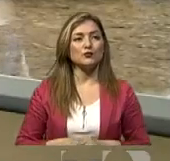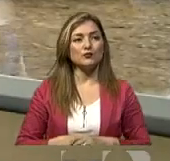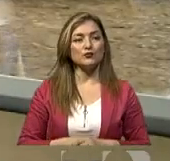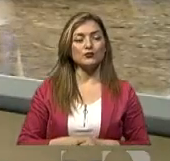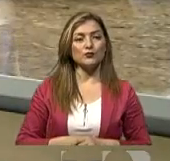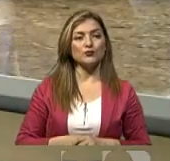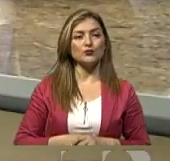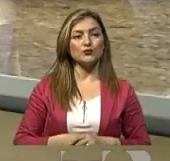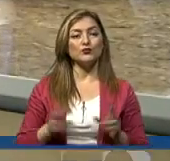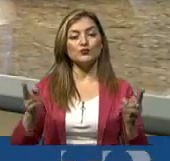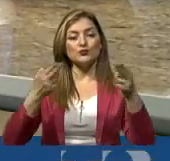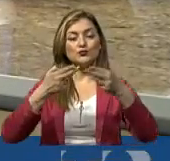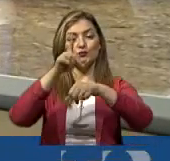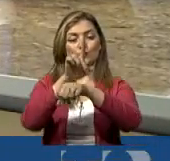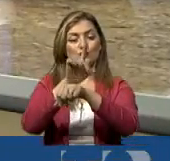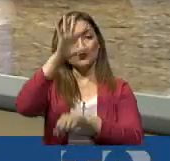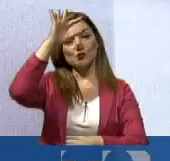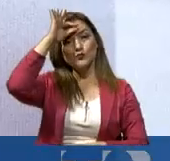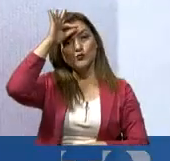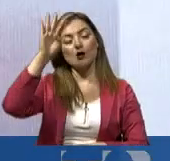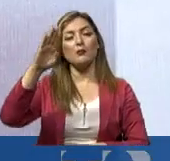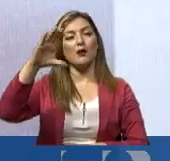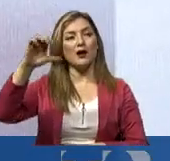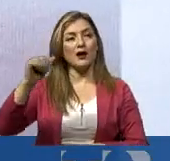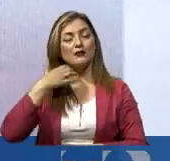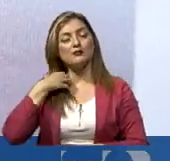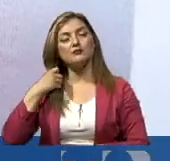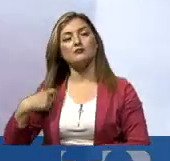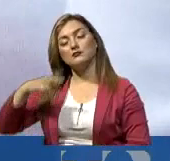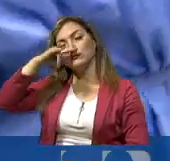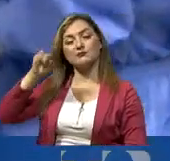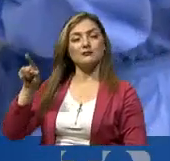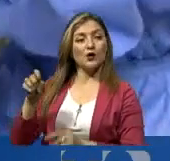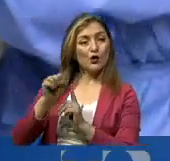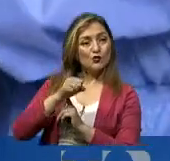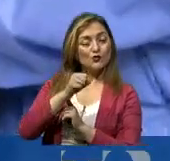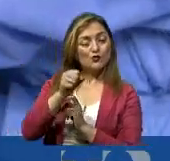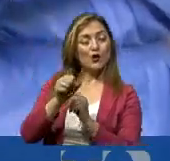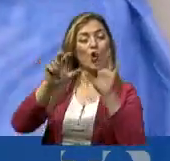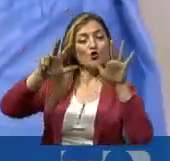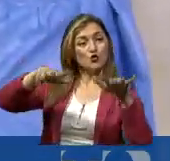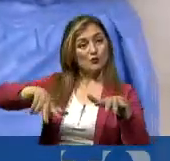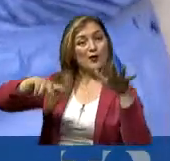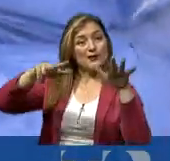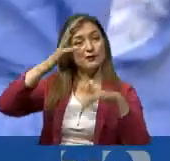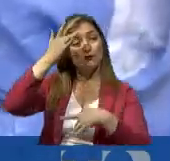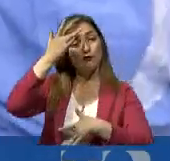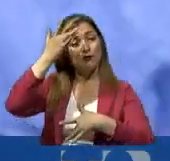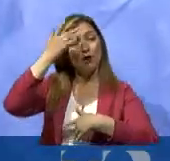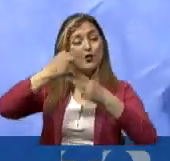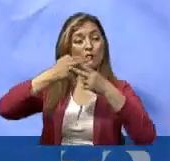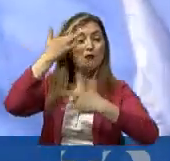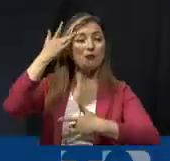según el departamento médico del hospital va cortis la situación del pequeño michael el niño de ocho meses quien padece atrofia muscular